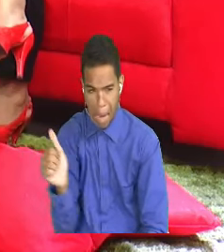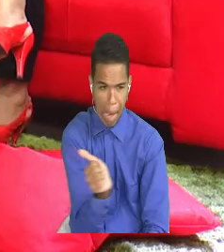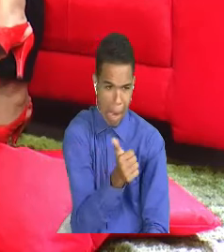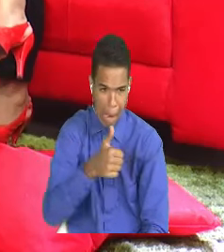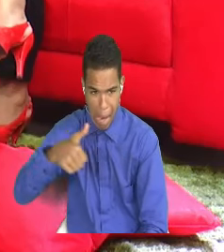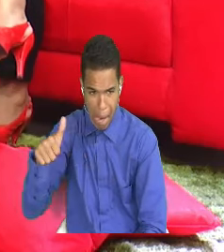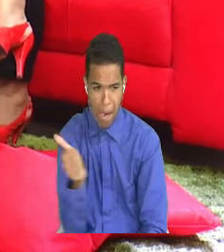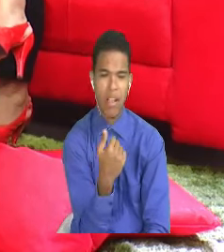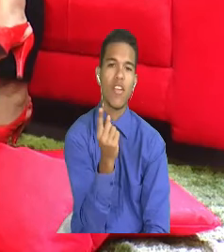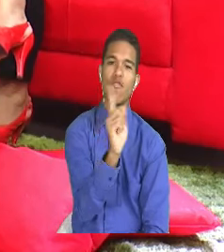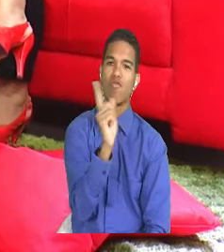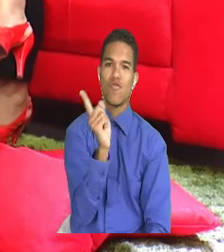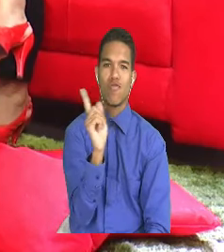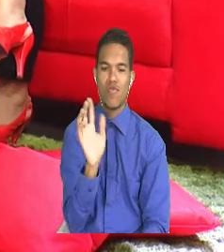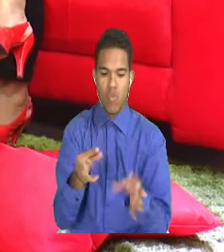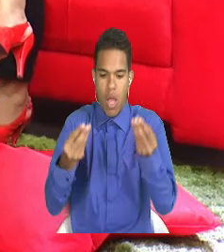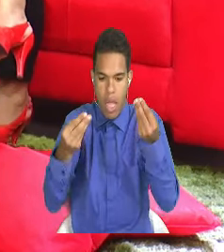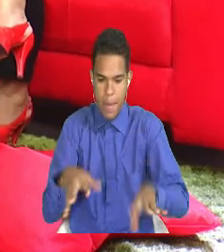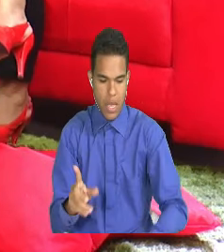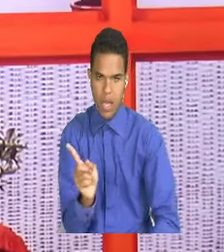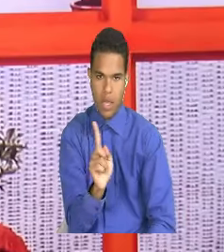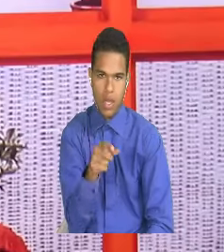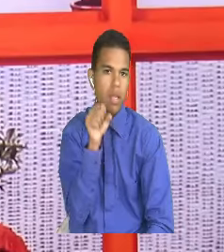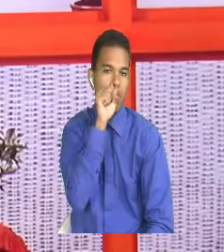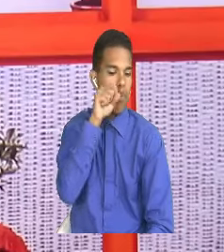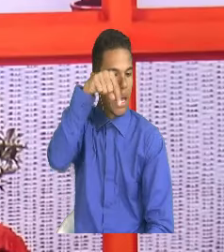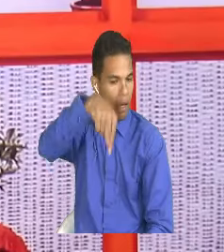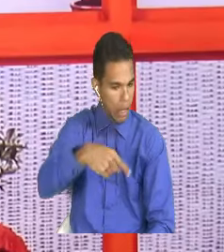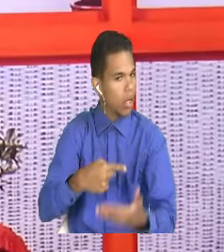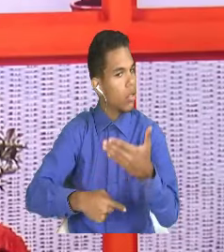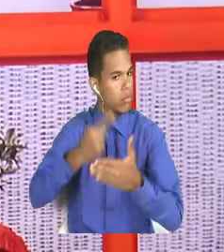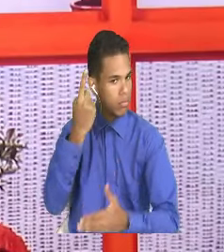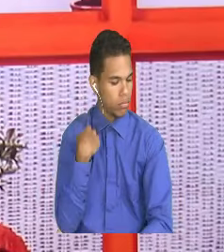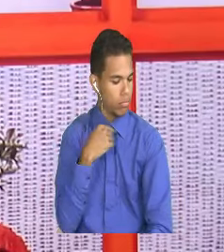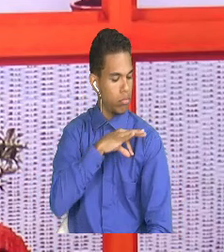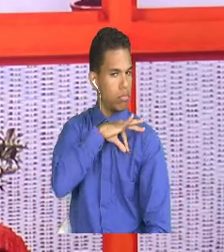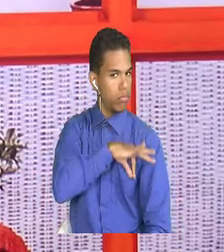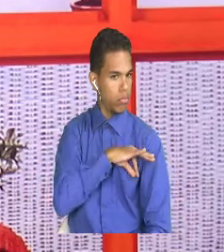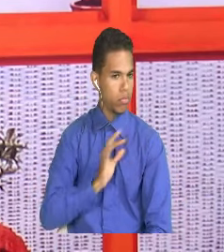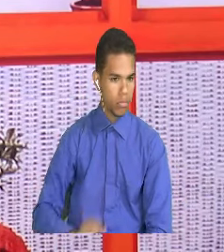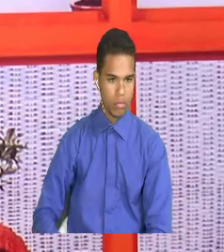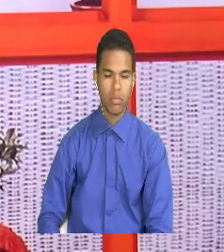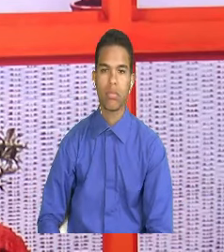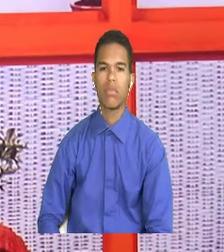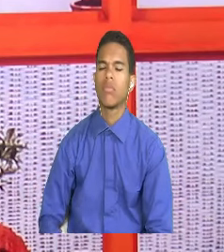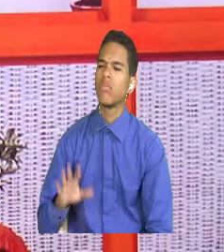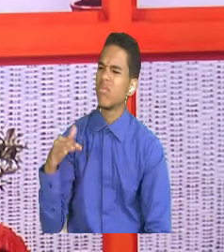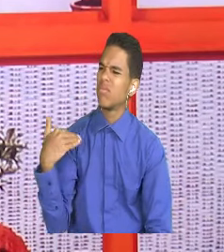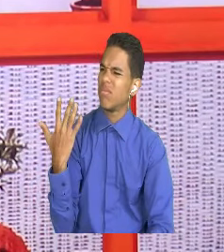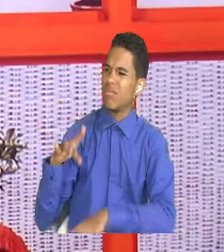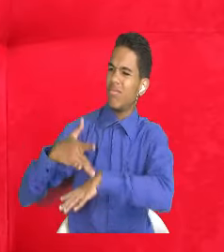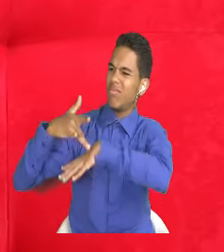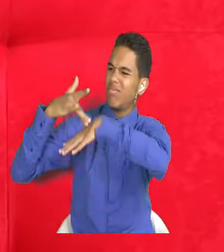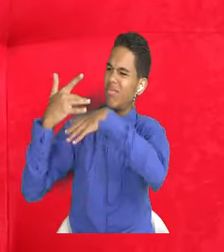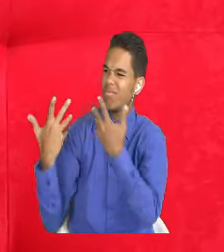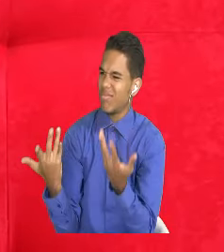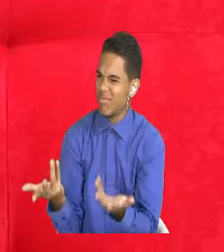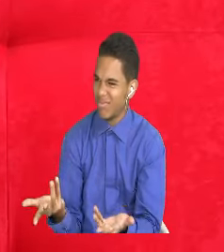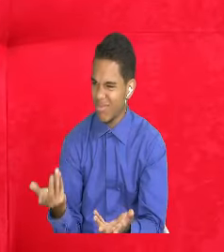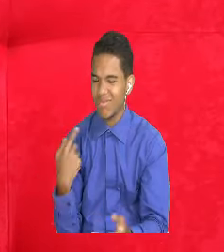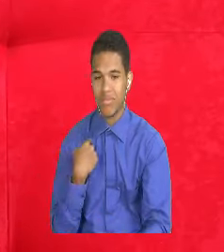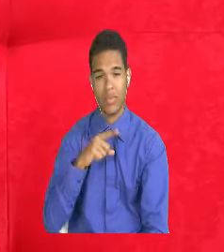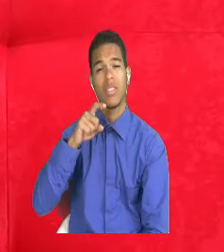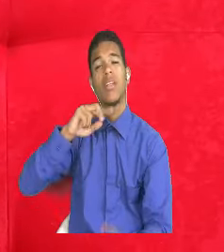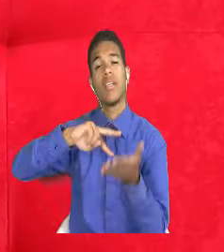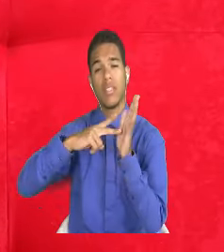Bucaramanga se acabe en muy corto plazo. ¿Qué los motiva a iniciar este nuevo proyecto en Barranca Bermeja? En realidad la necesidad que hay en Barranca de una clínica con